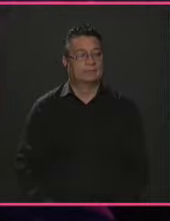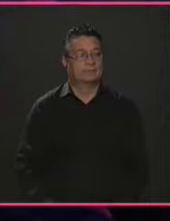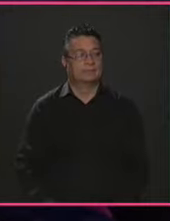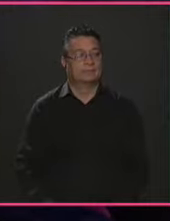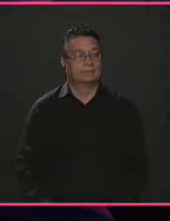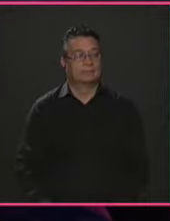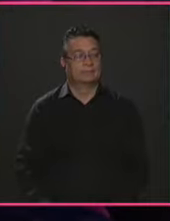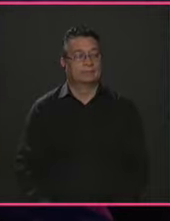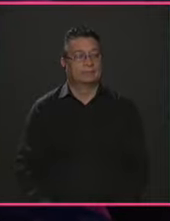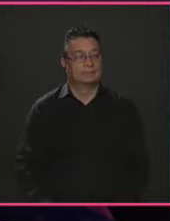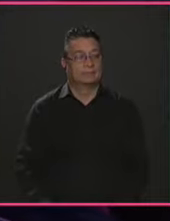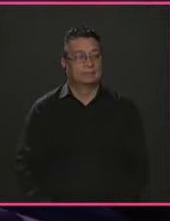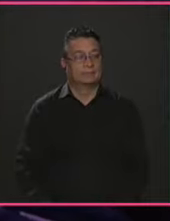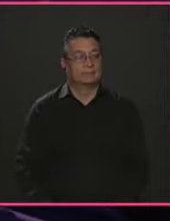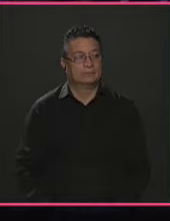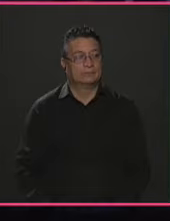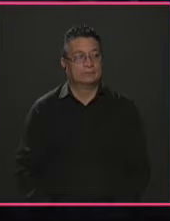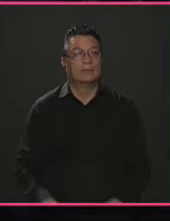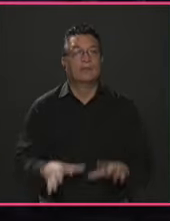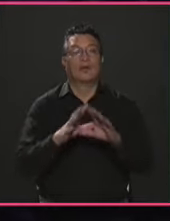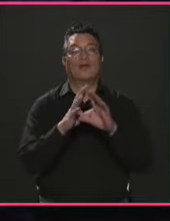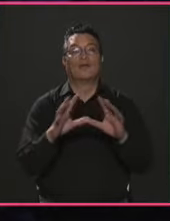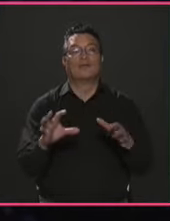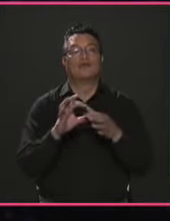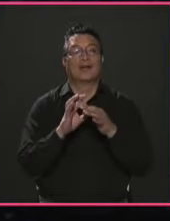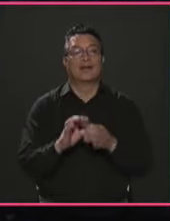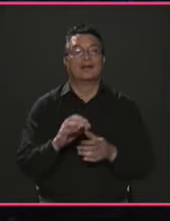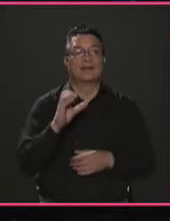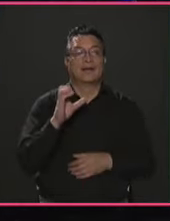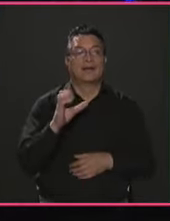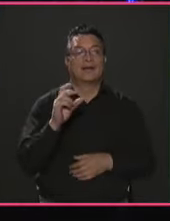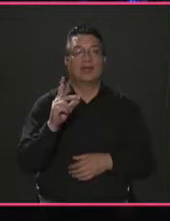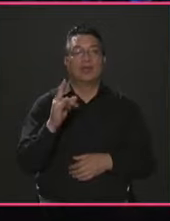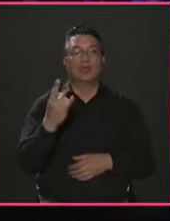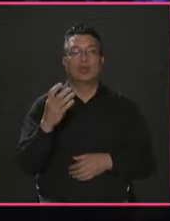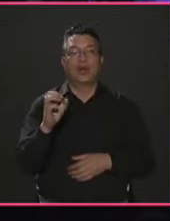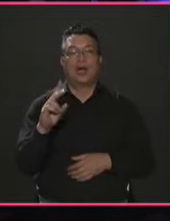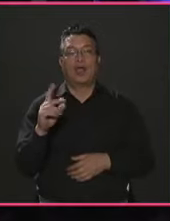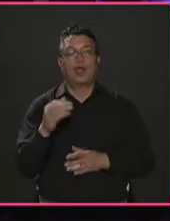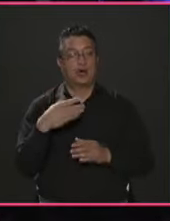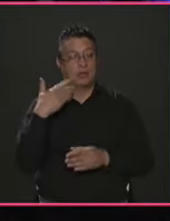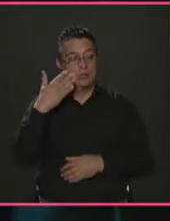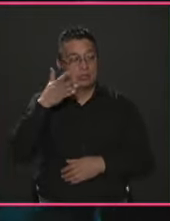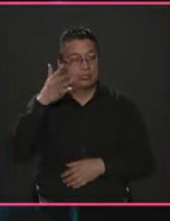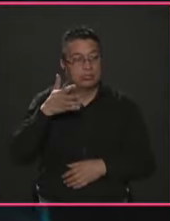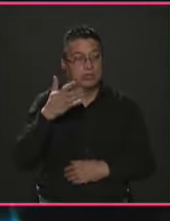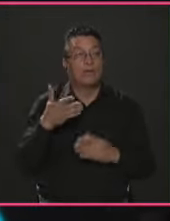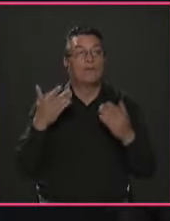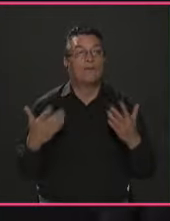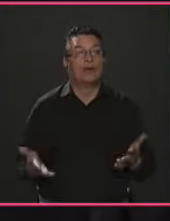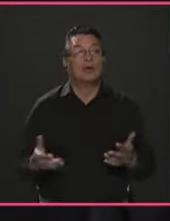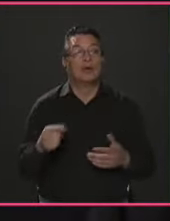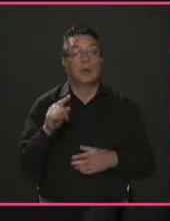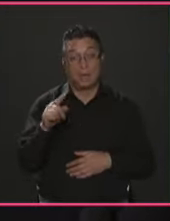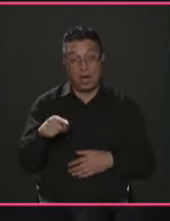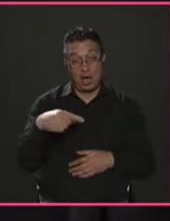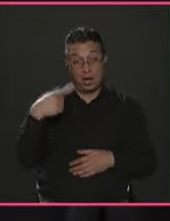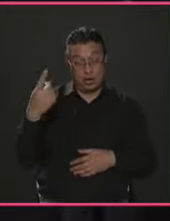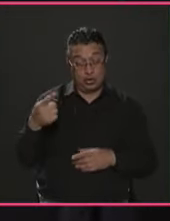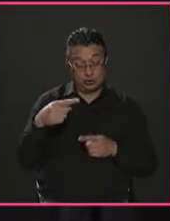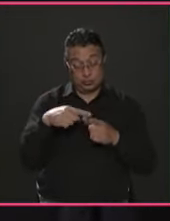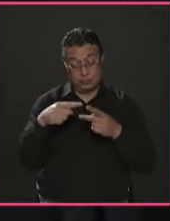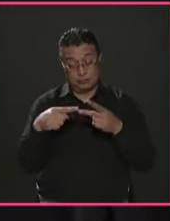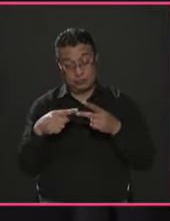gracias Muchísimas gracias Eduardo por esta presentación y bueno el siguiente